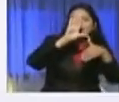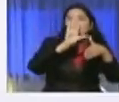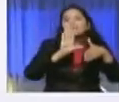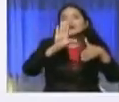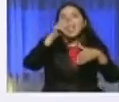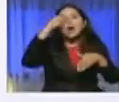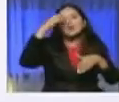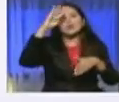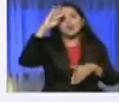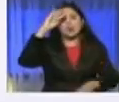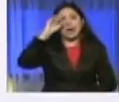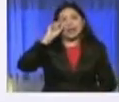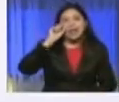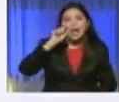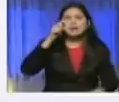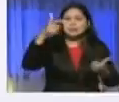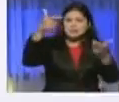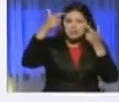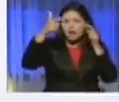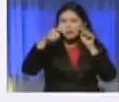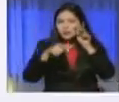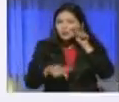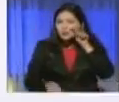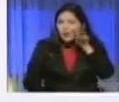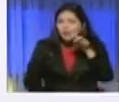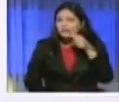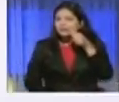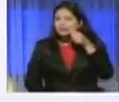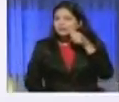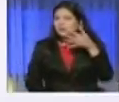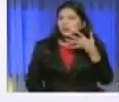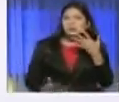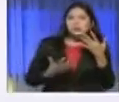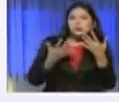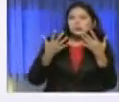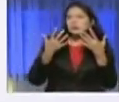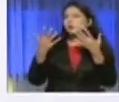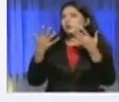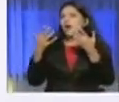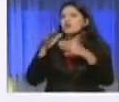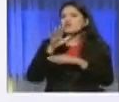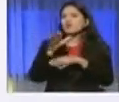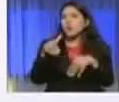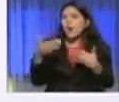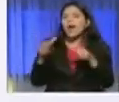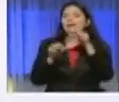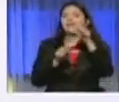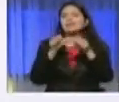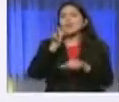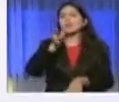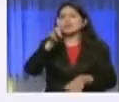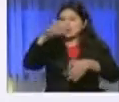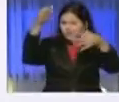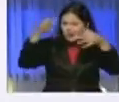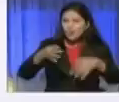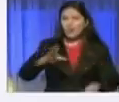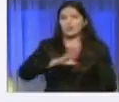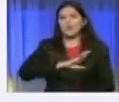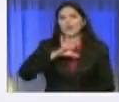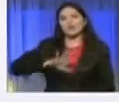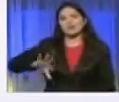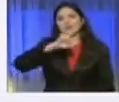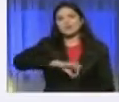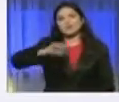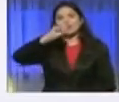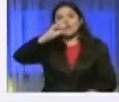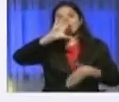Comandante Chávez logró ver lo que eran las tendencias del futuro y dijo, el siglo XXI será nuestro siglo, el siglo de